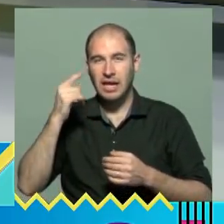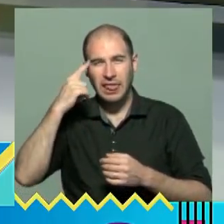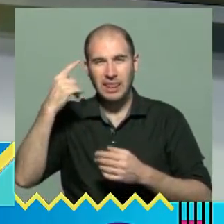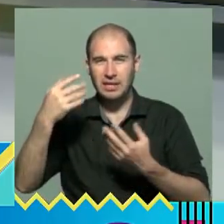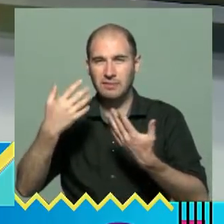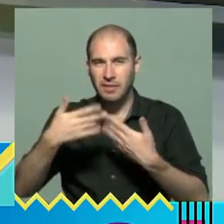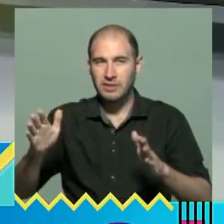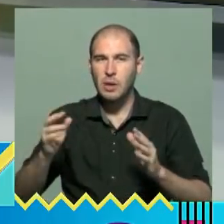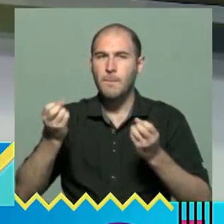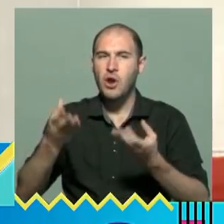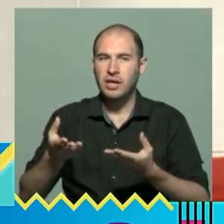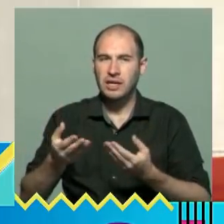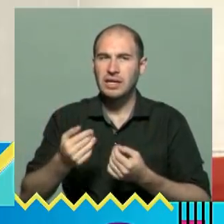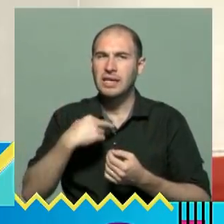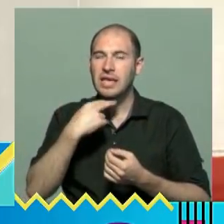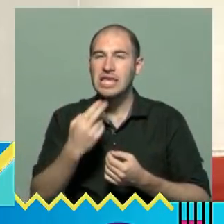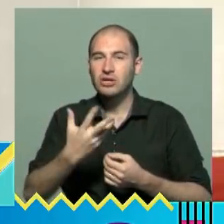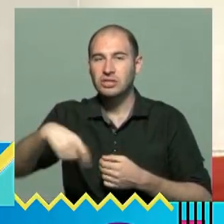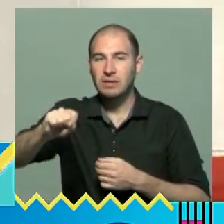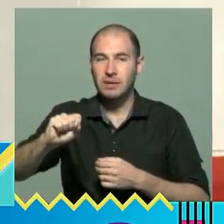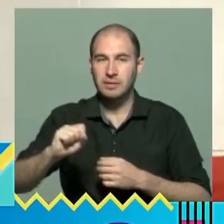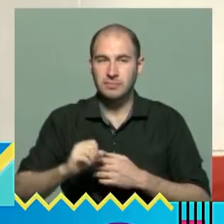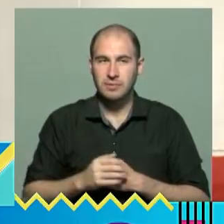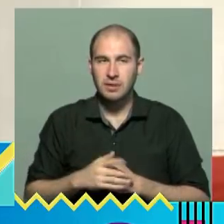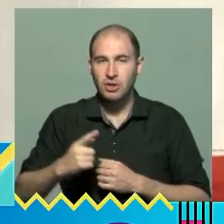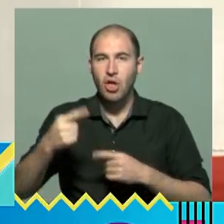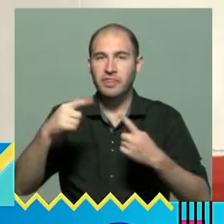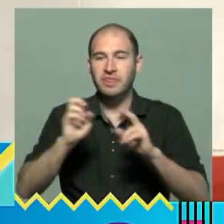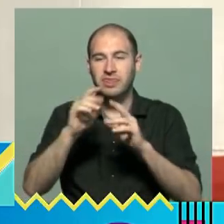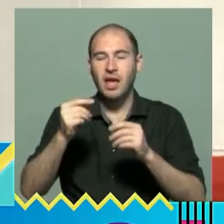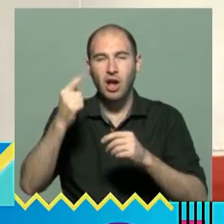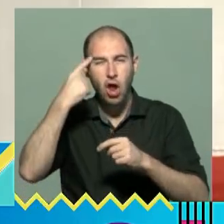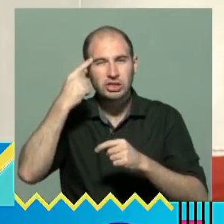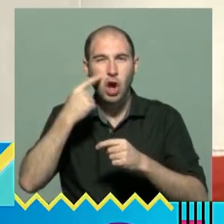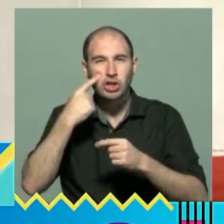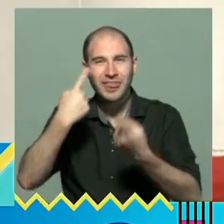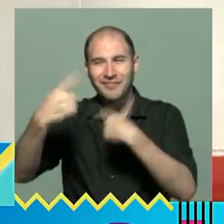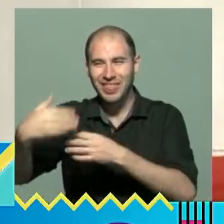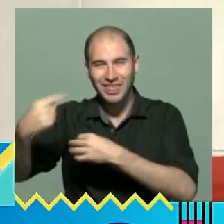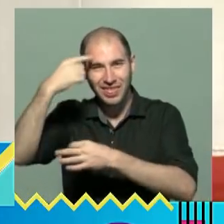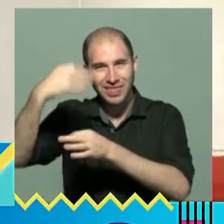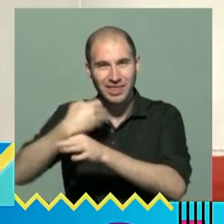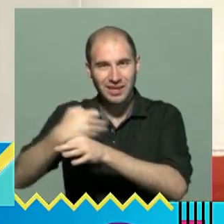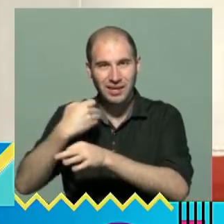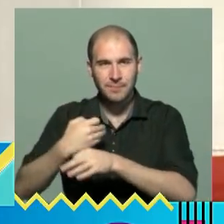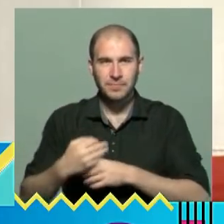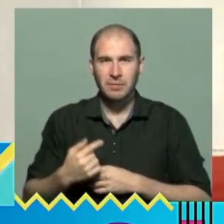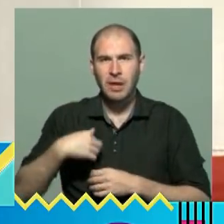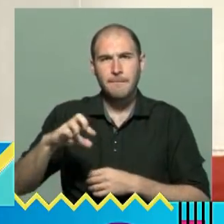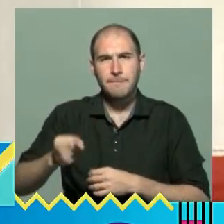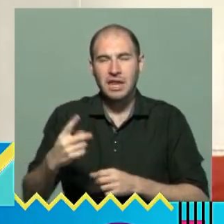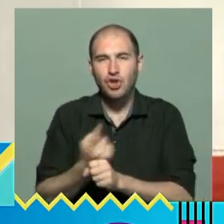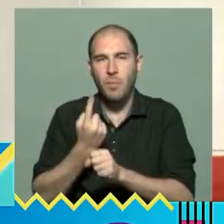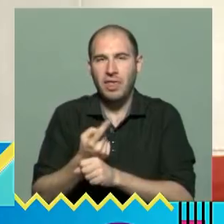de por qué llevamos a nuestro hijo a que adquieran distintos tipos de conocimientos, digamos. O sea, para mí un padre no